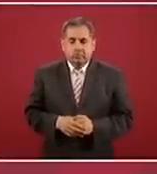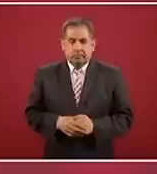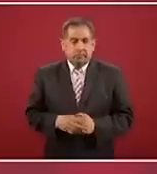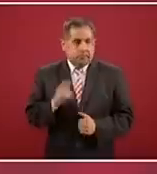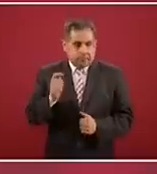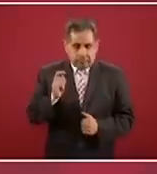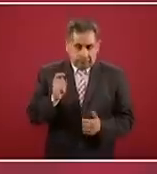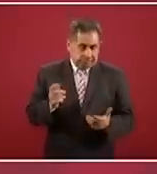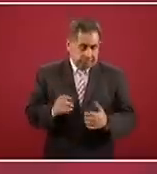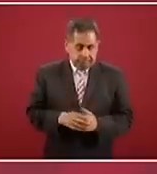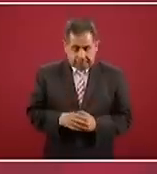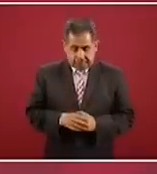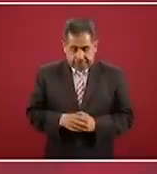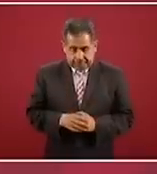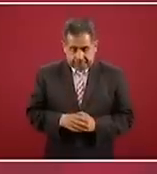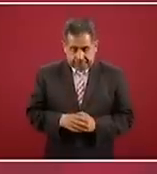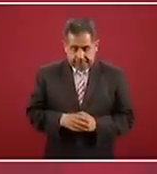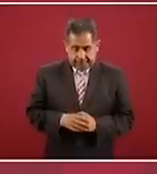tanto